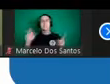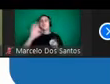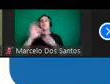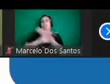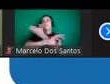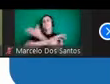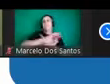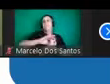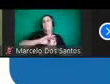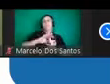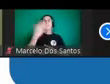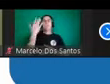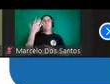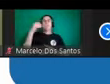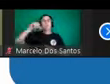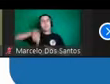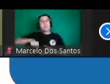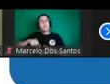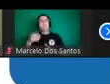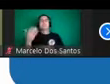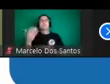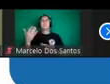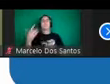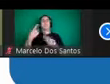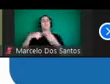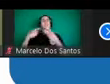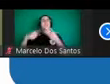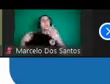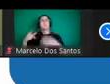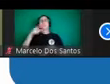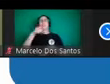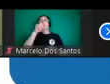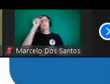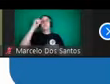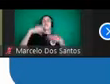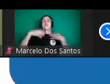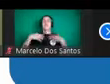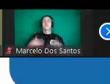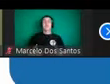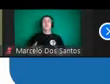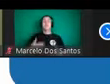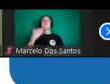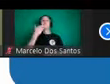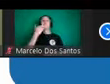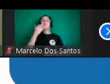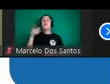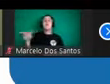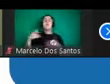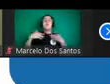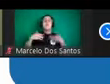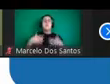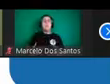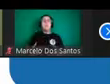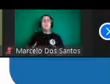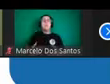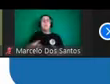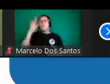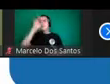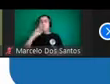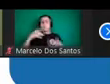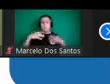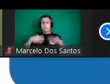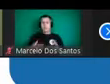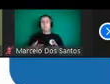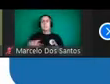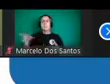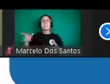cuenta que generalmente las barreras que encuentran estas personas se dan en el entorno físico. Entonces ahí hay que analizar